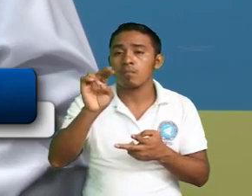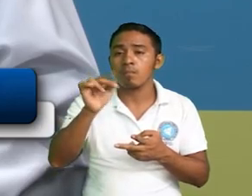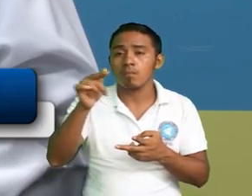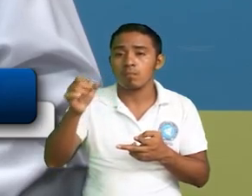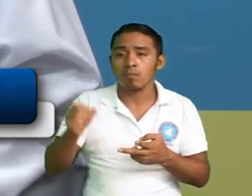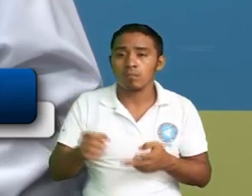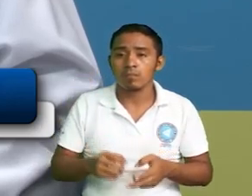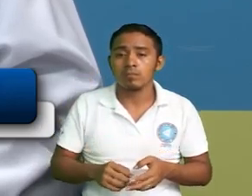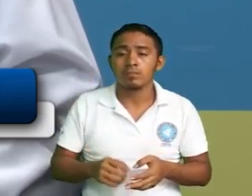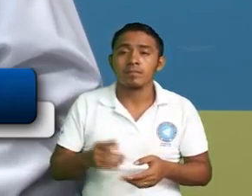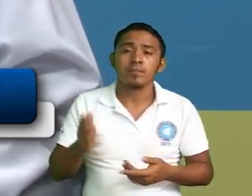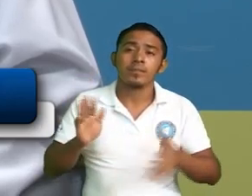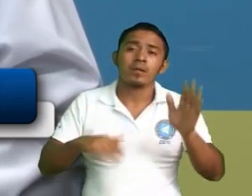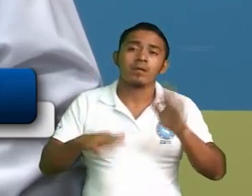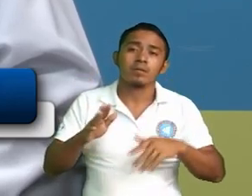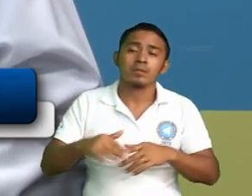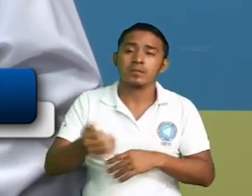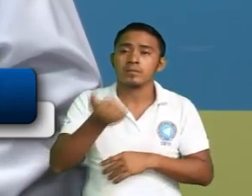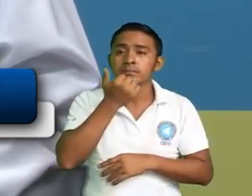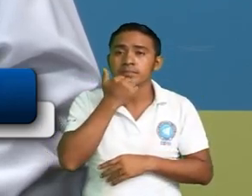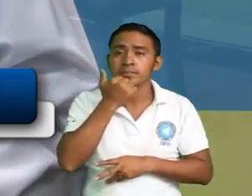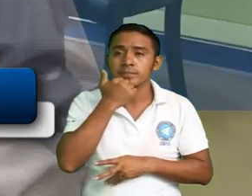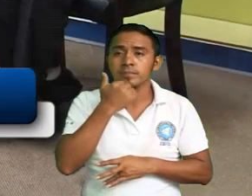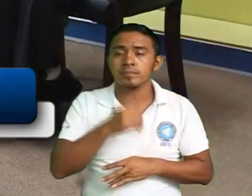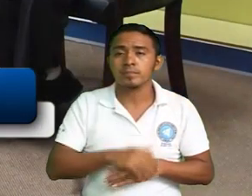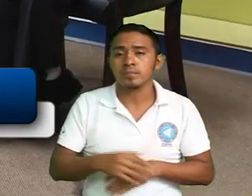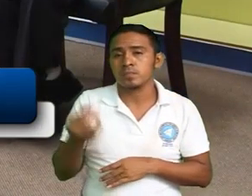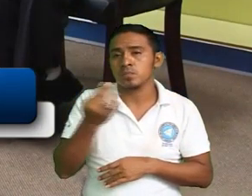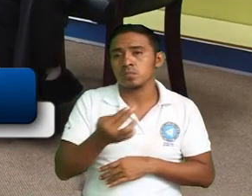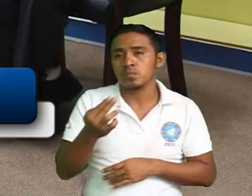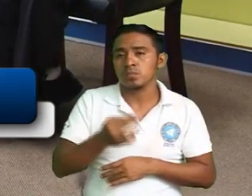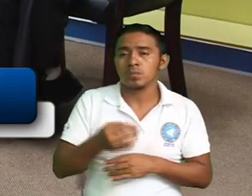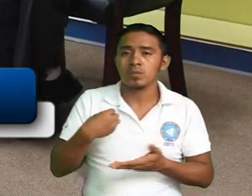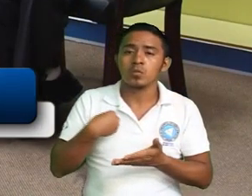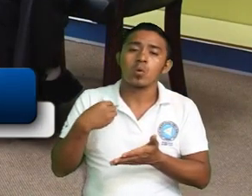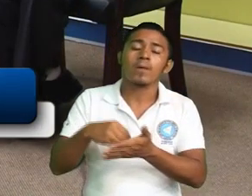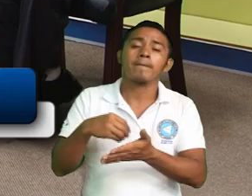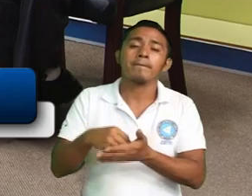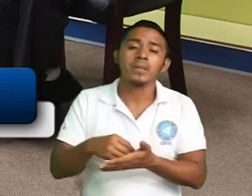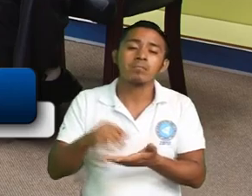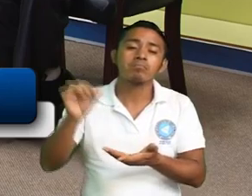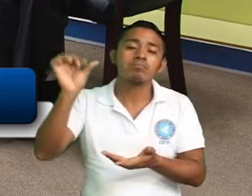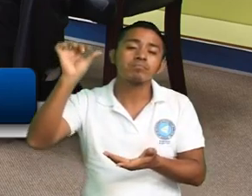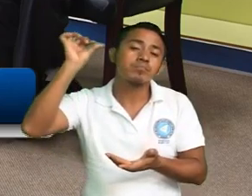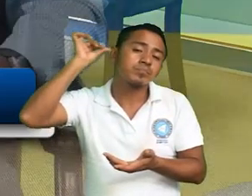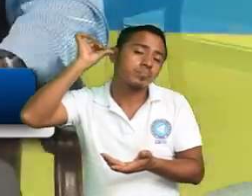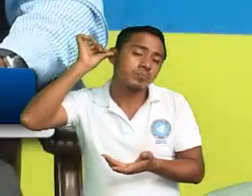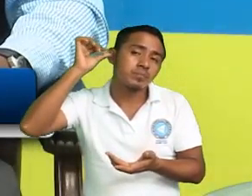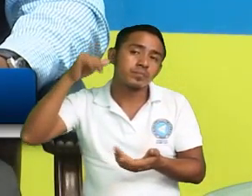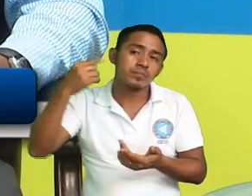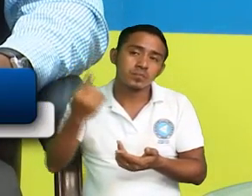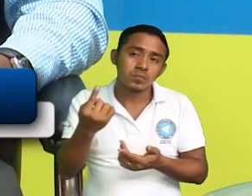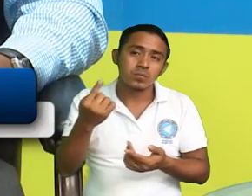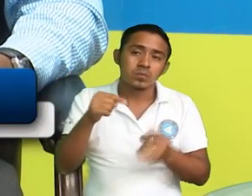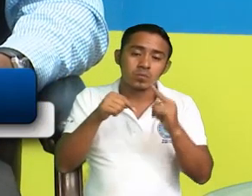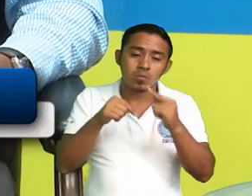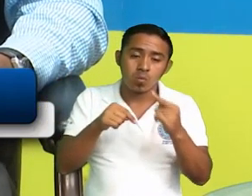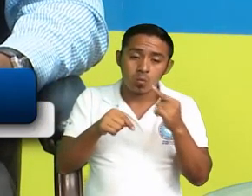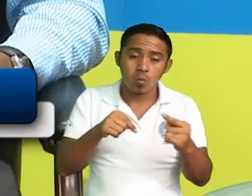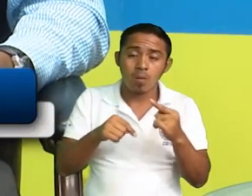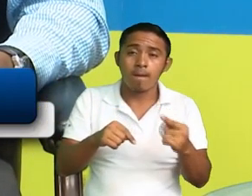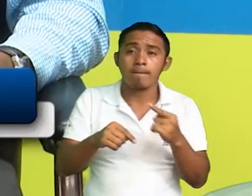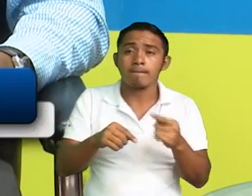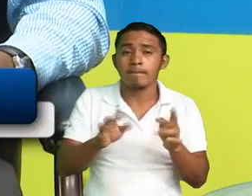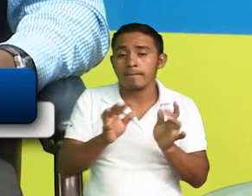¿ves? Muchas veces se comete el error de utilizar o comprar gotas que solo llevan un fármaco que es